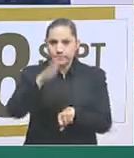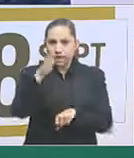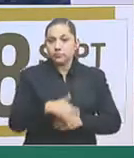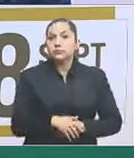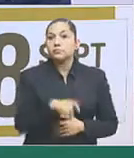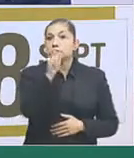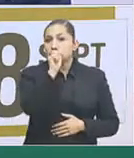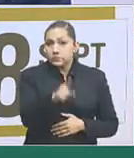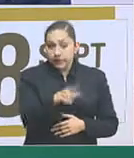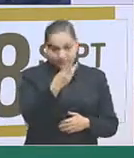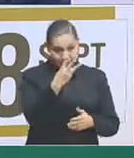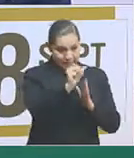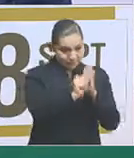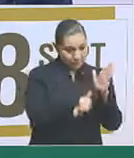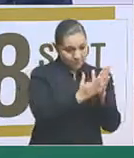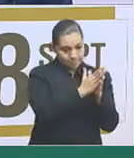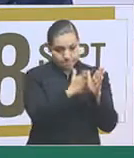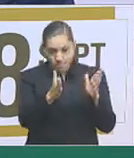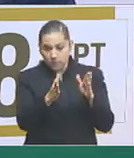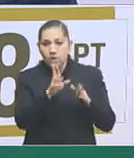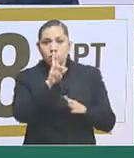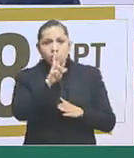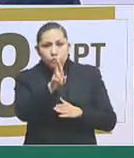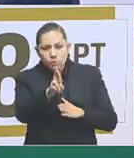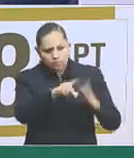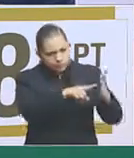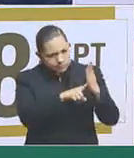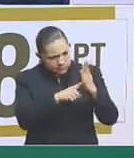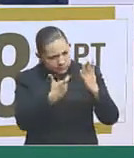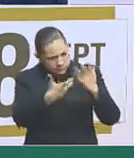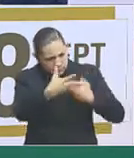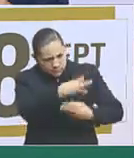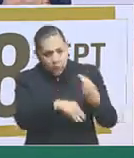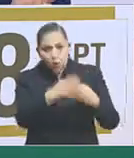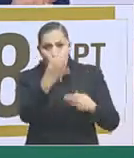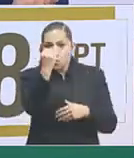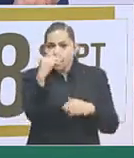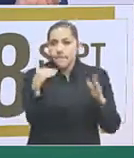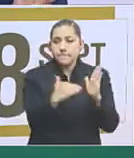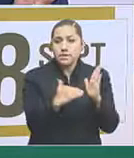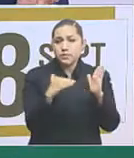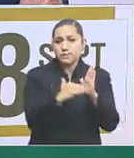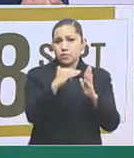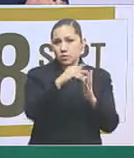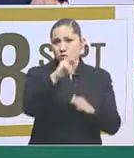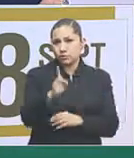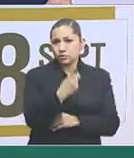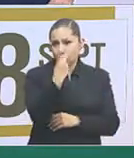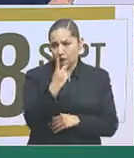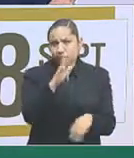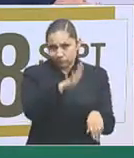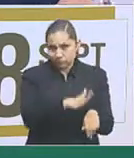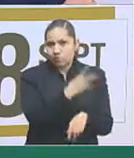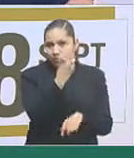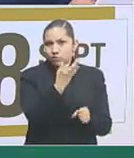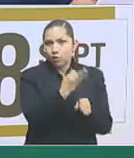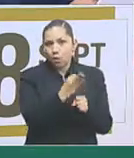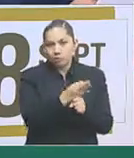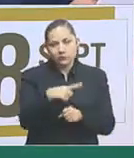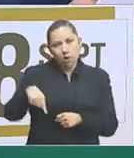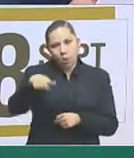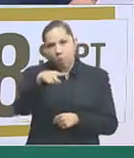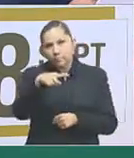mismo trimestre fueron casi ya nueve mil millones de dólares por eso se empieza a acariciar ya la idea de que mark zuckerberg